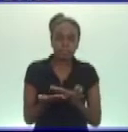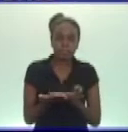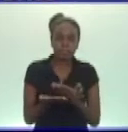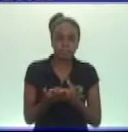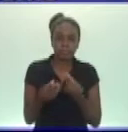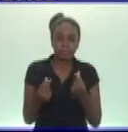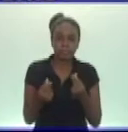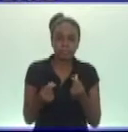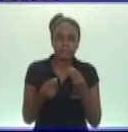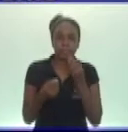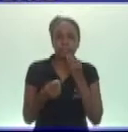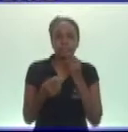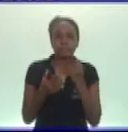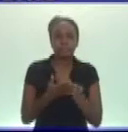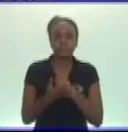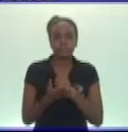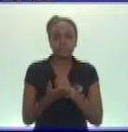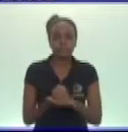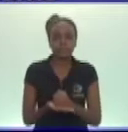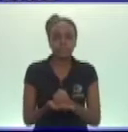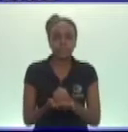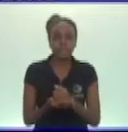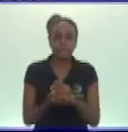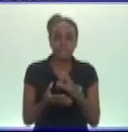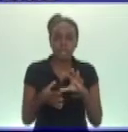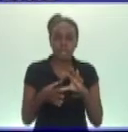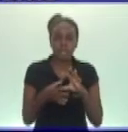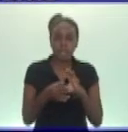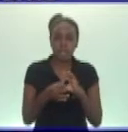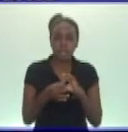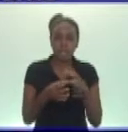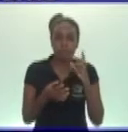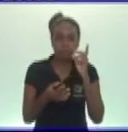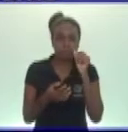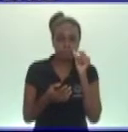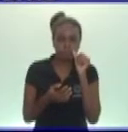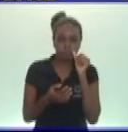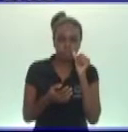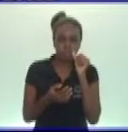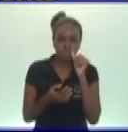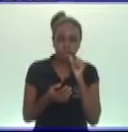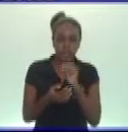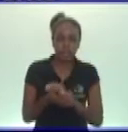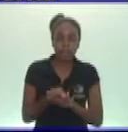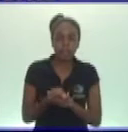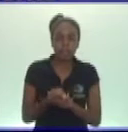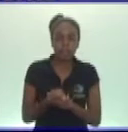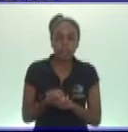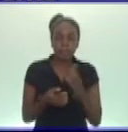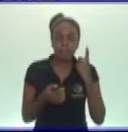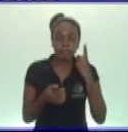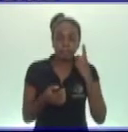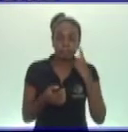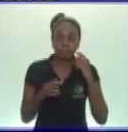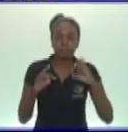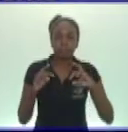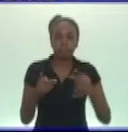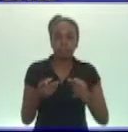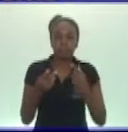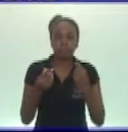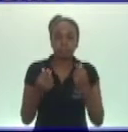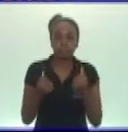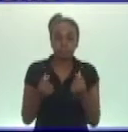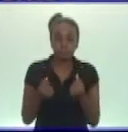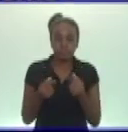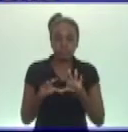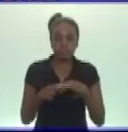vida de su esposo, una mujer que ya sabemos que actúa por amor, y así vemos de nuevo el papel del dinero, en este caso, en el